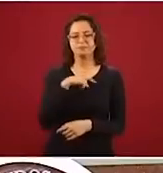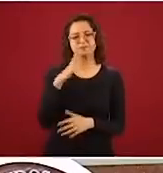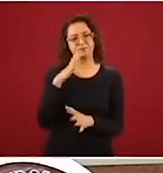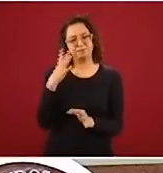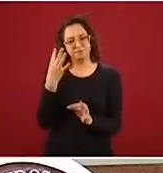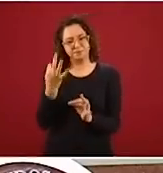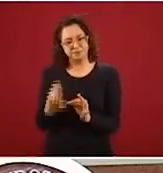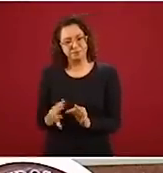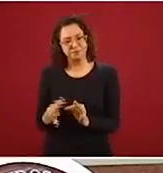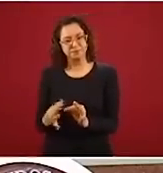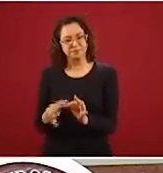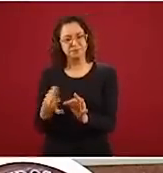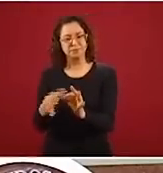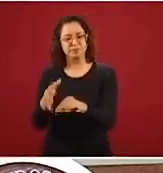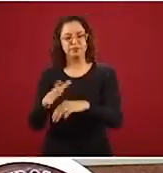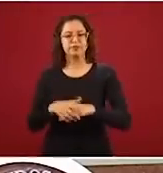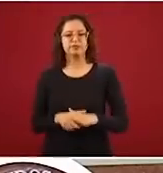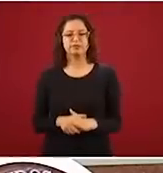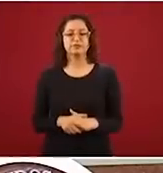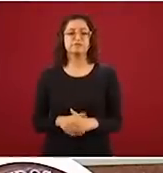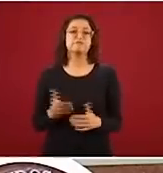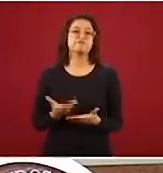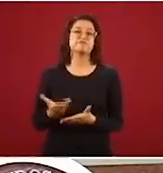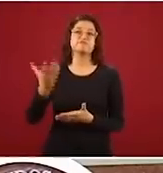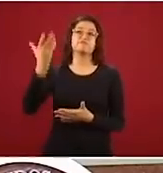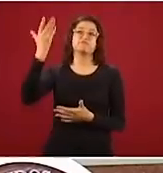que no vamos a cometer el error que se cometió